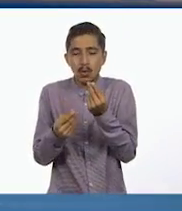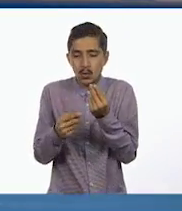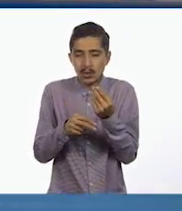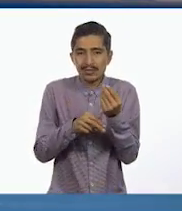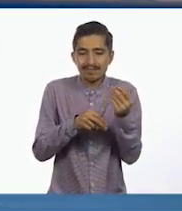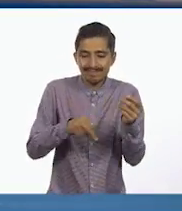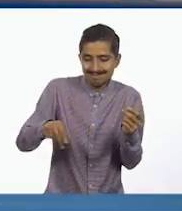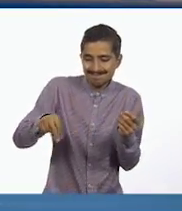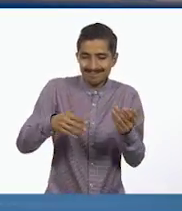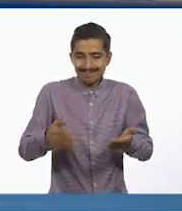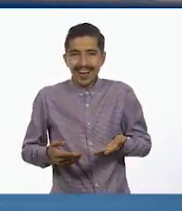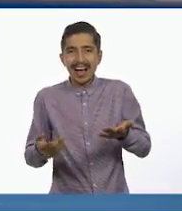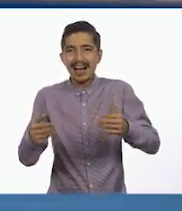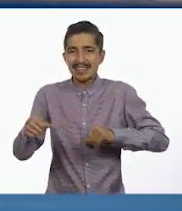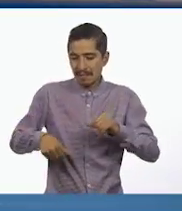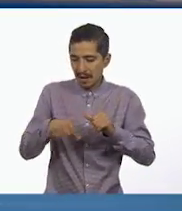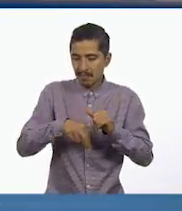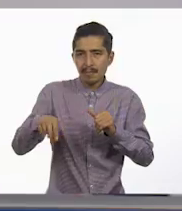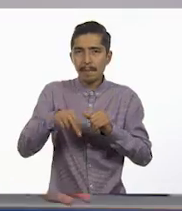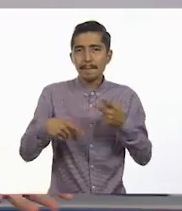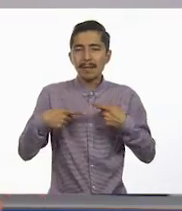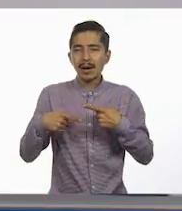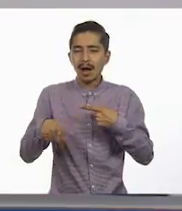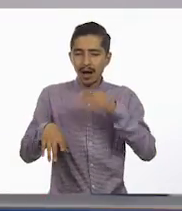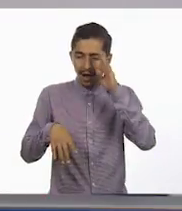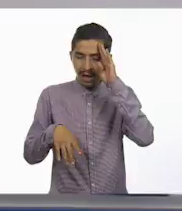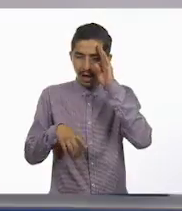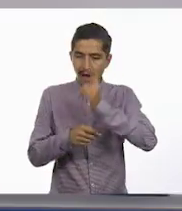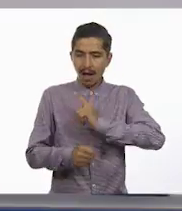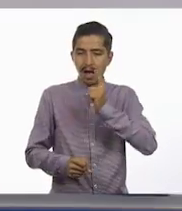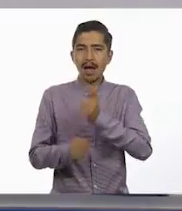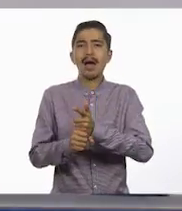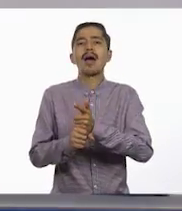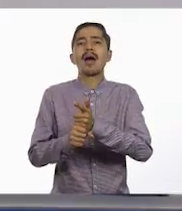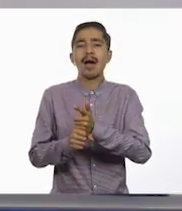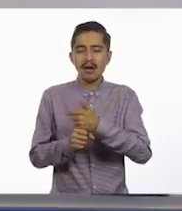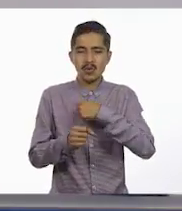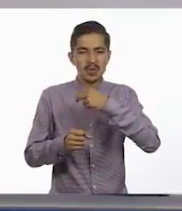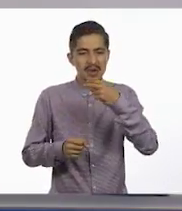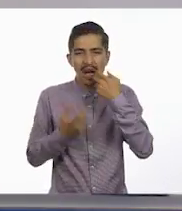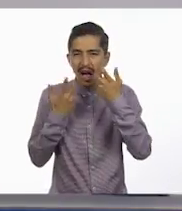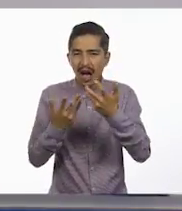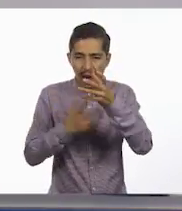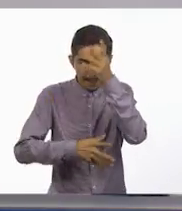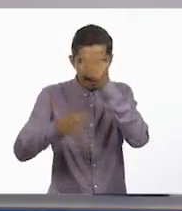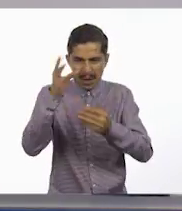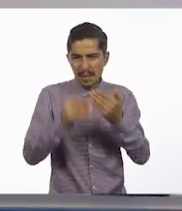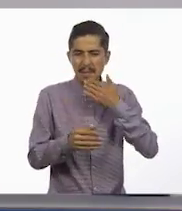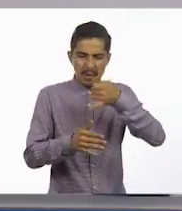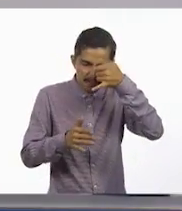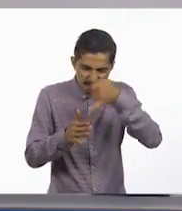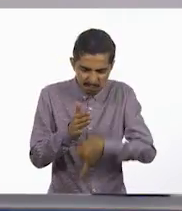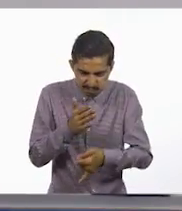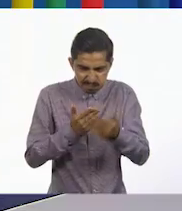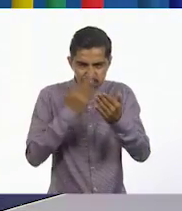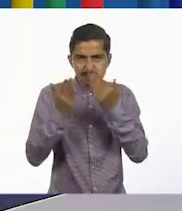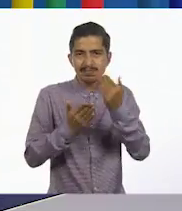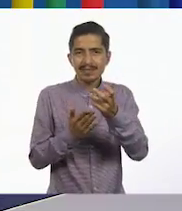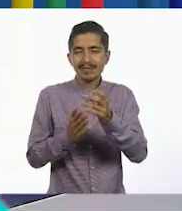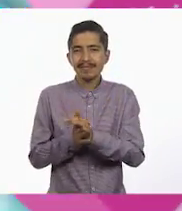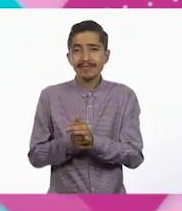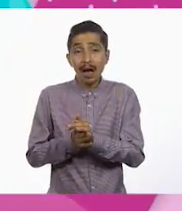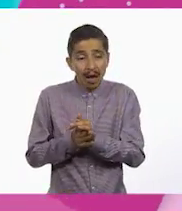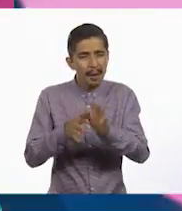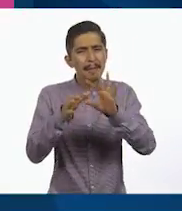en una historia contada por una persona. Y descubrí que eso era una profesión y que quería aprender a hacerlo muy bien. ¡Ay, wow! A ver,